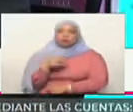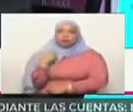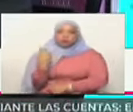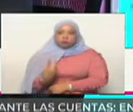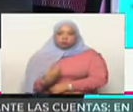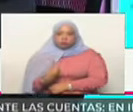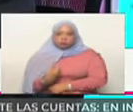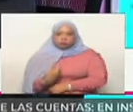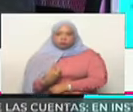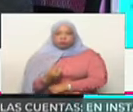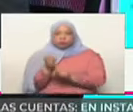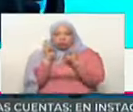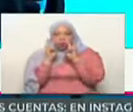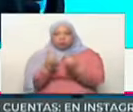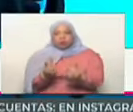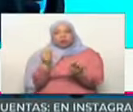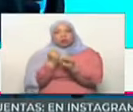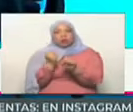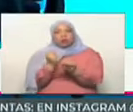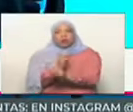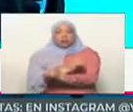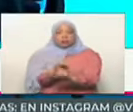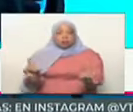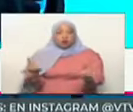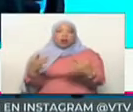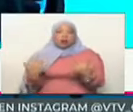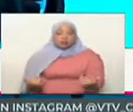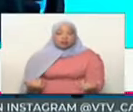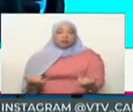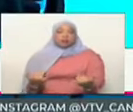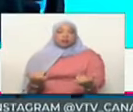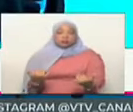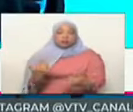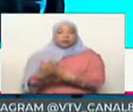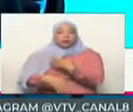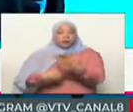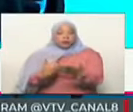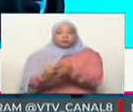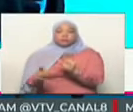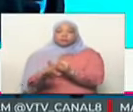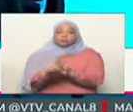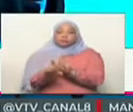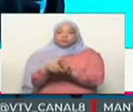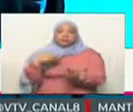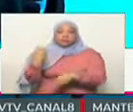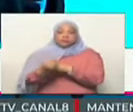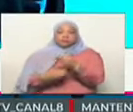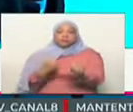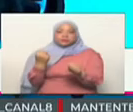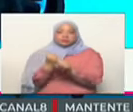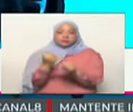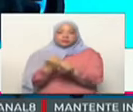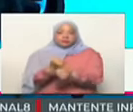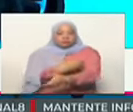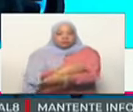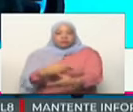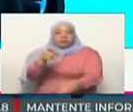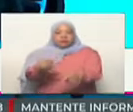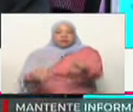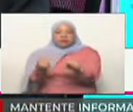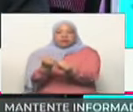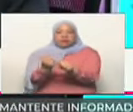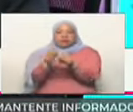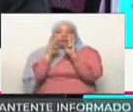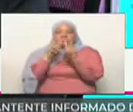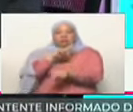de visión. La visión de la democracia de élites, de oligarquía, donde las leyes las hacen los bufetes de los multimillonarios, y la